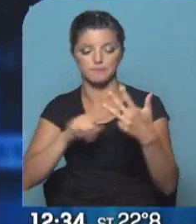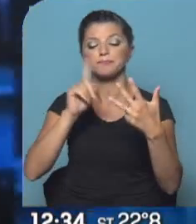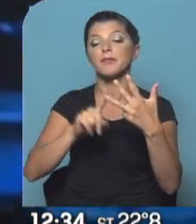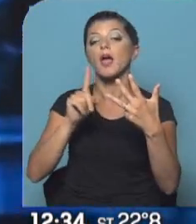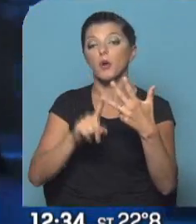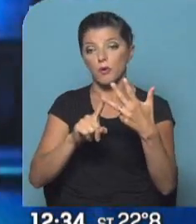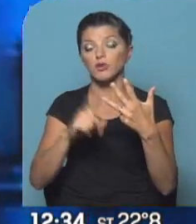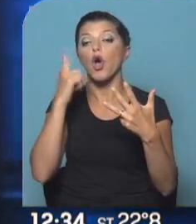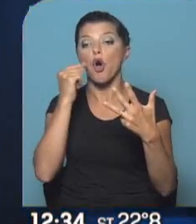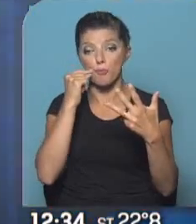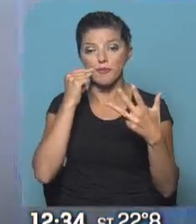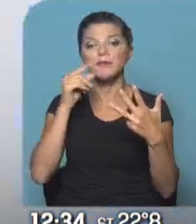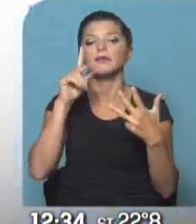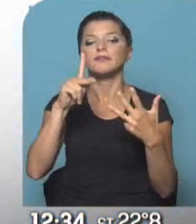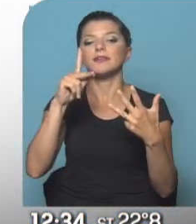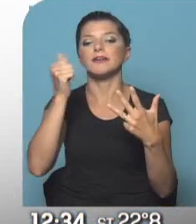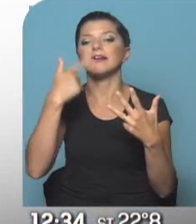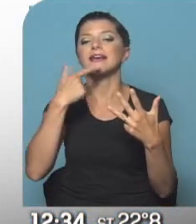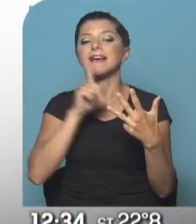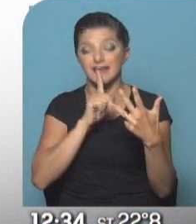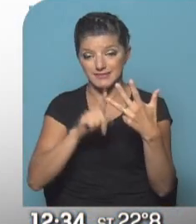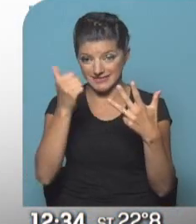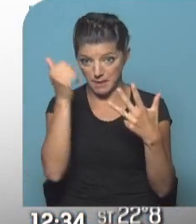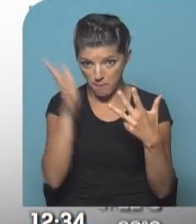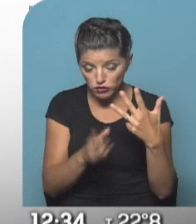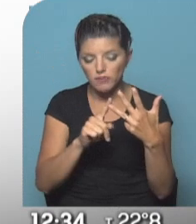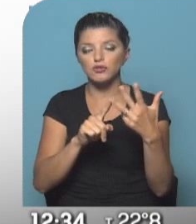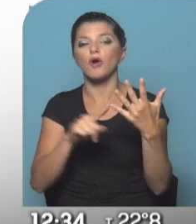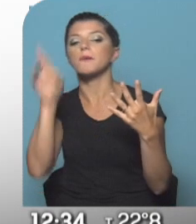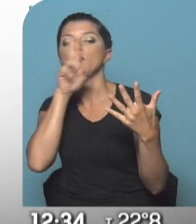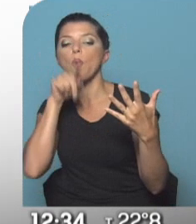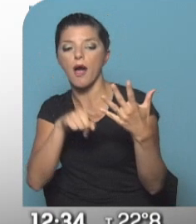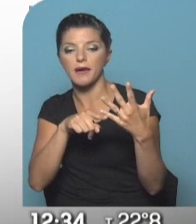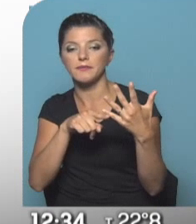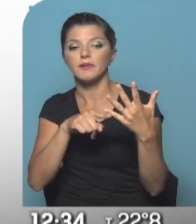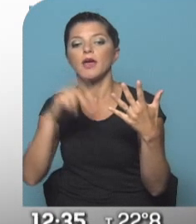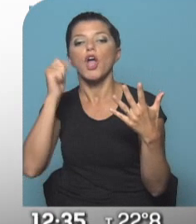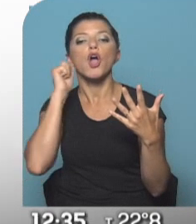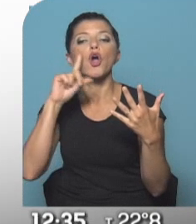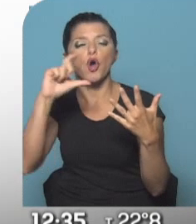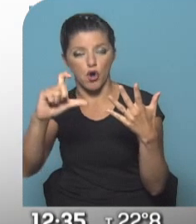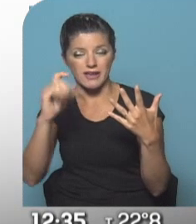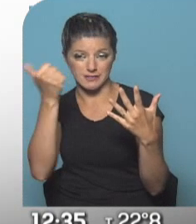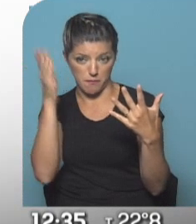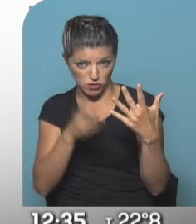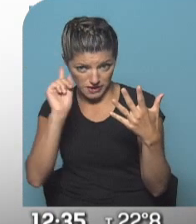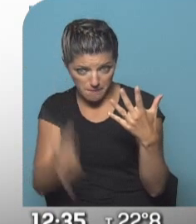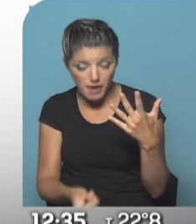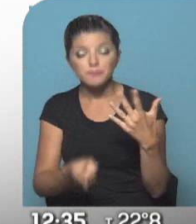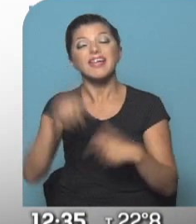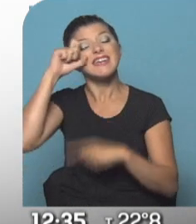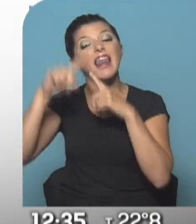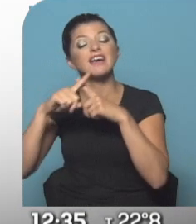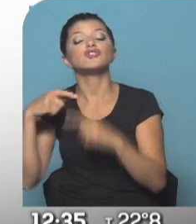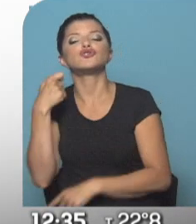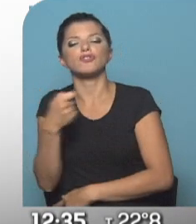ultraderechista José Antonio Cast con el 6% y la demócrata cristiana Carolina Goic también con el 6% y el ex